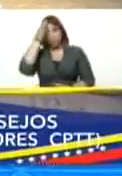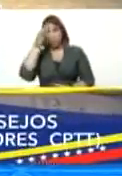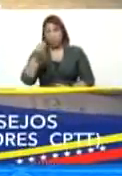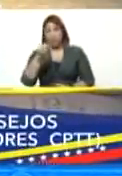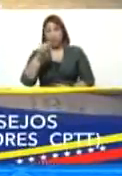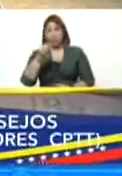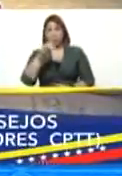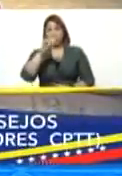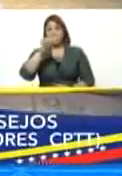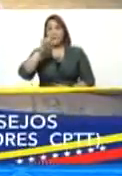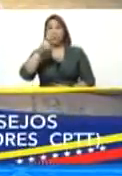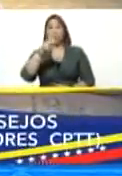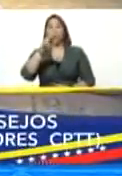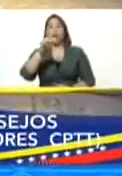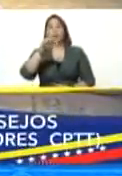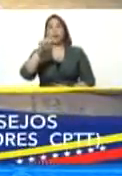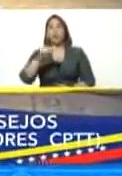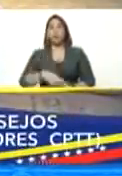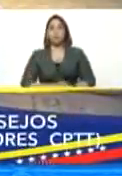Yaguara,